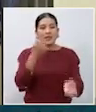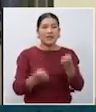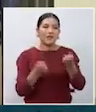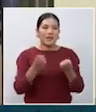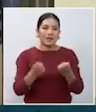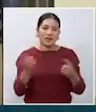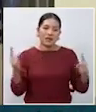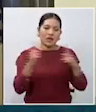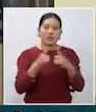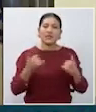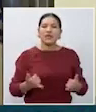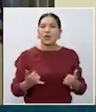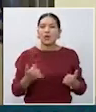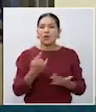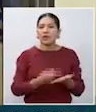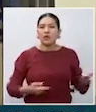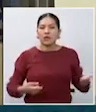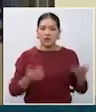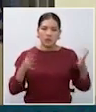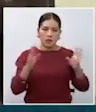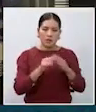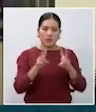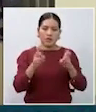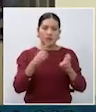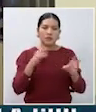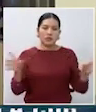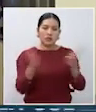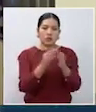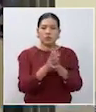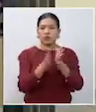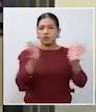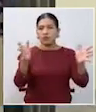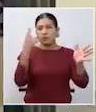acontecido el día de hoy en una reunión ampliada juntamente